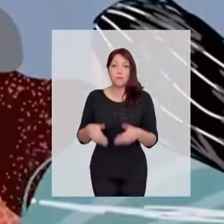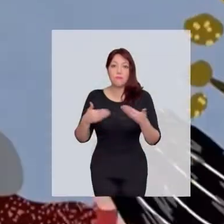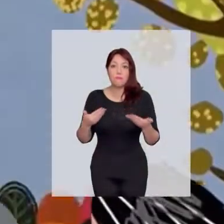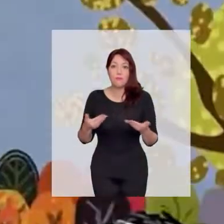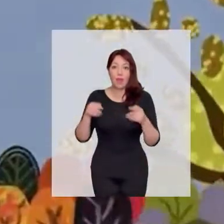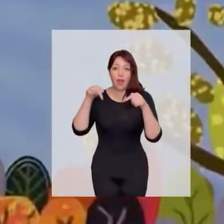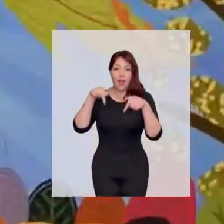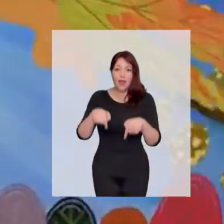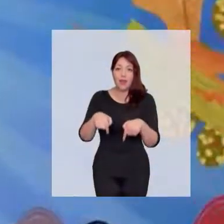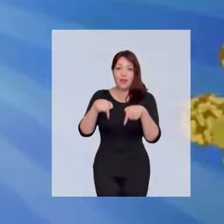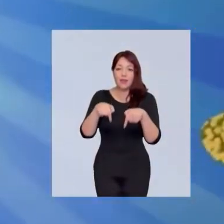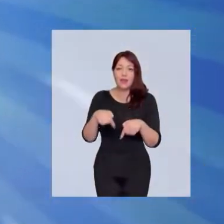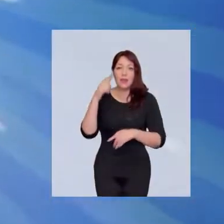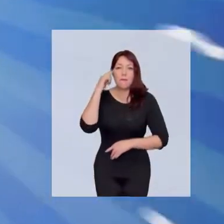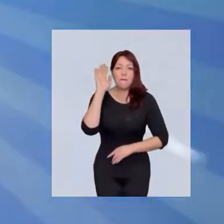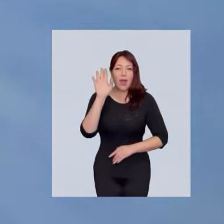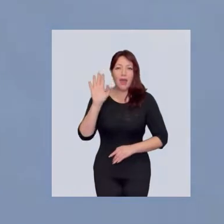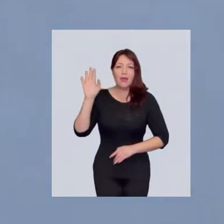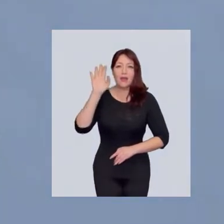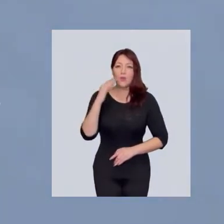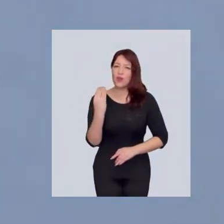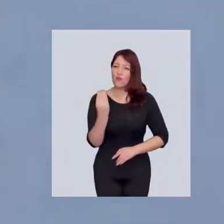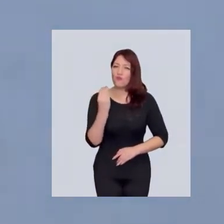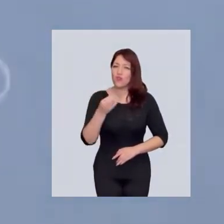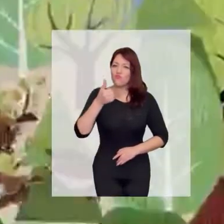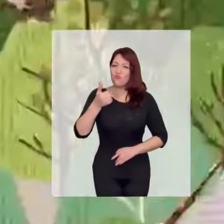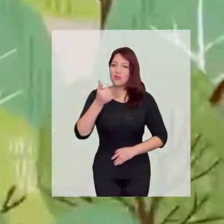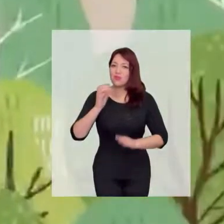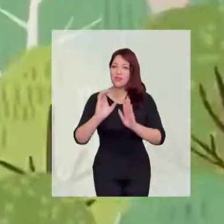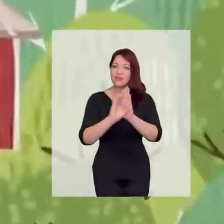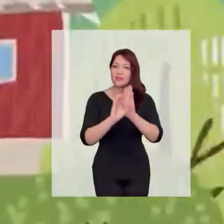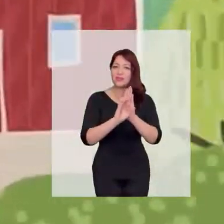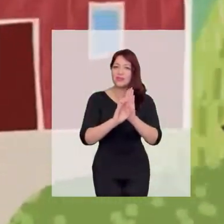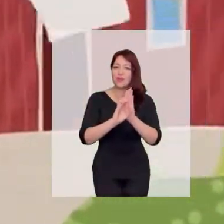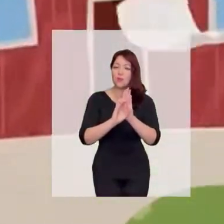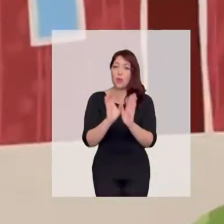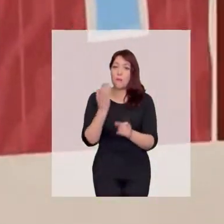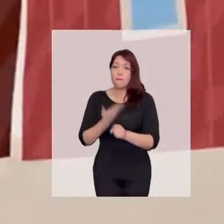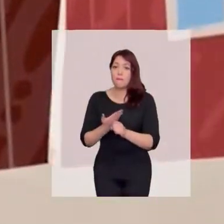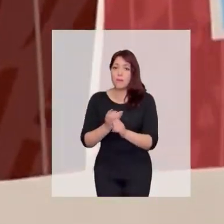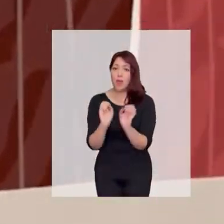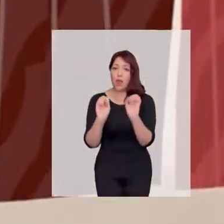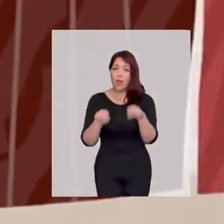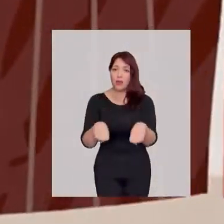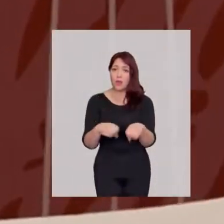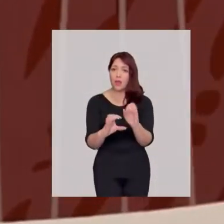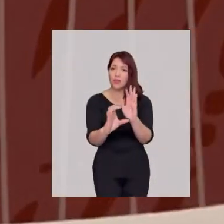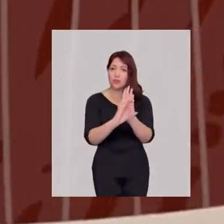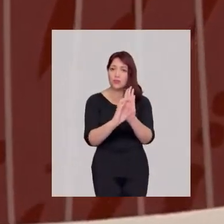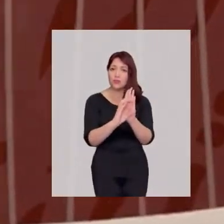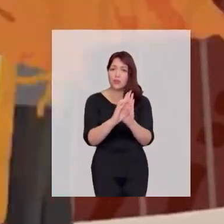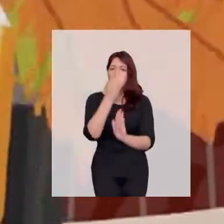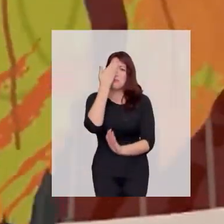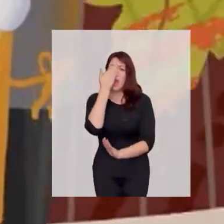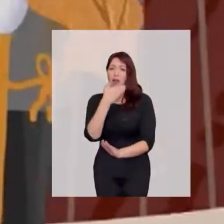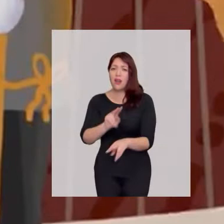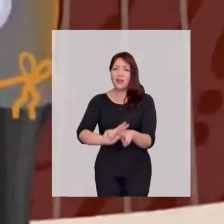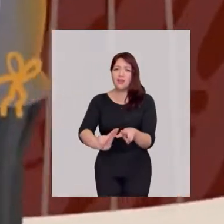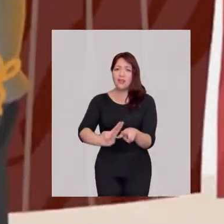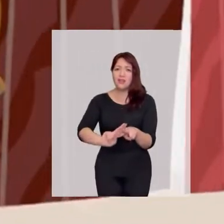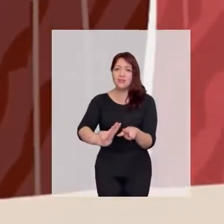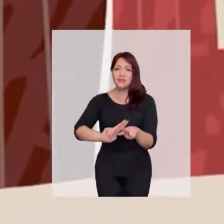Por eso, desde aquí, imaginábamos una buena constitución. Pero cuando nos piden que aprobemos una constitución mal